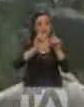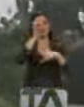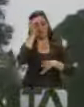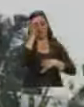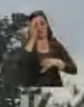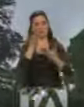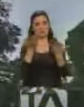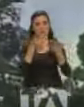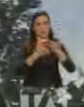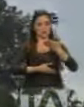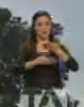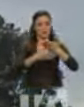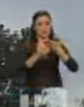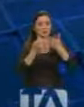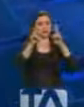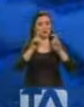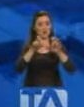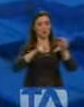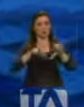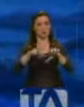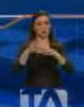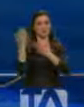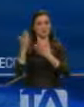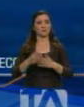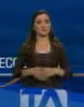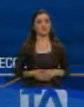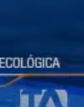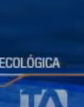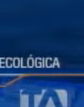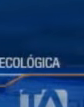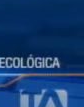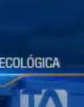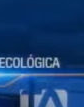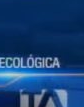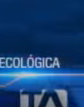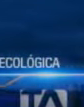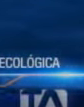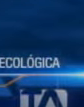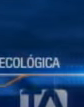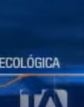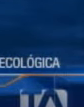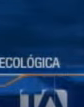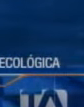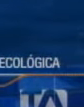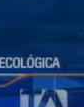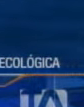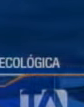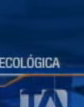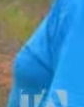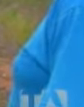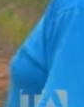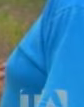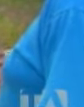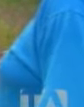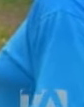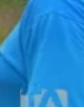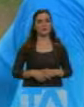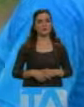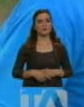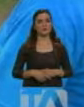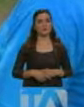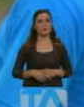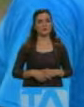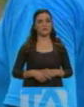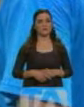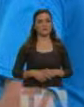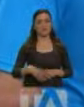y según el documento por localización, la frecuencia es mayor en la zona petrolera que en el resto del país. Y esta vez agotadas